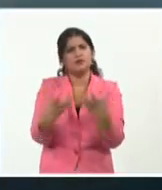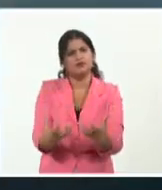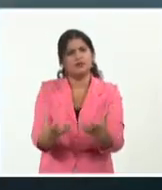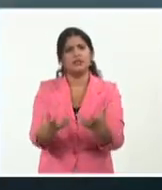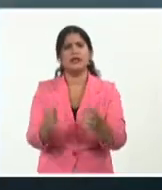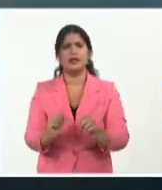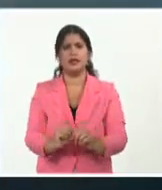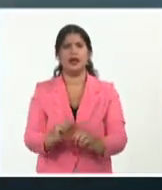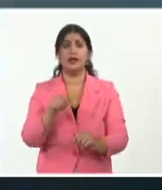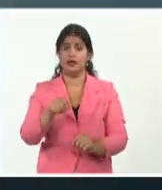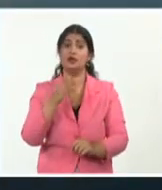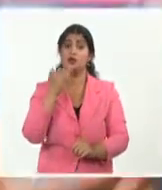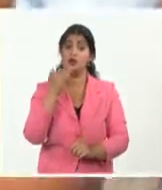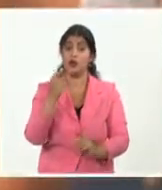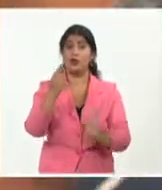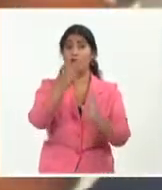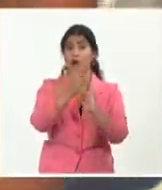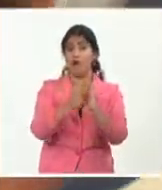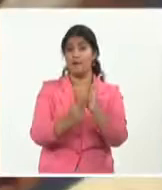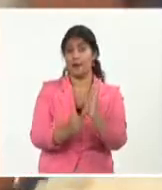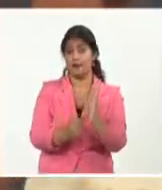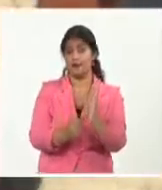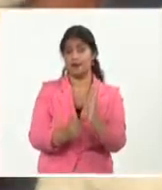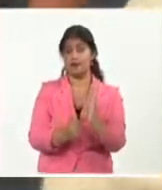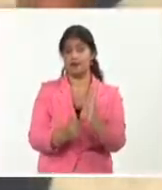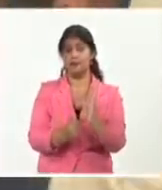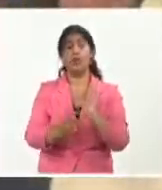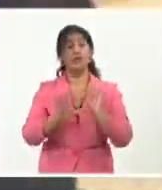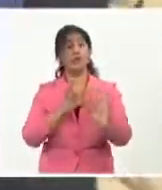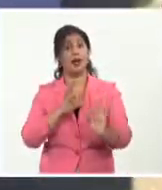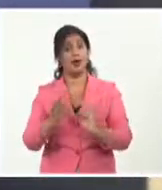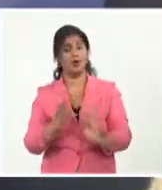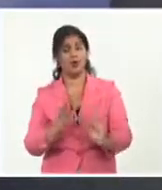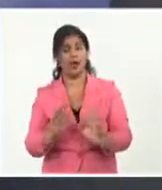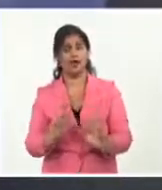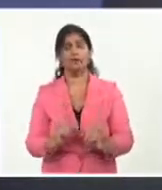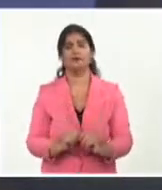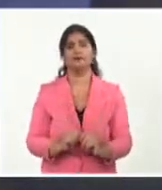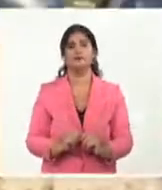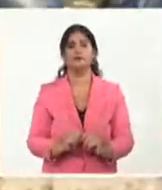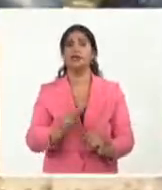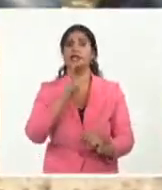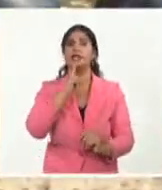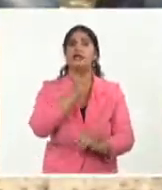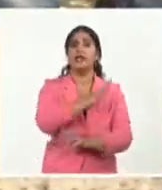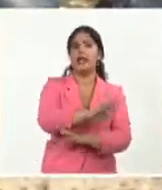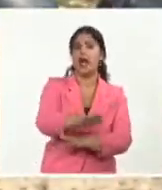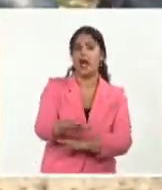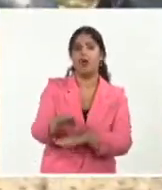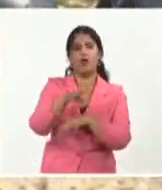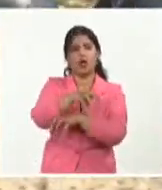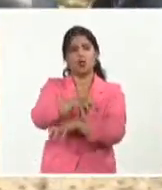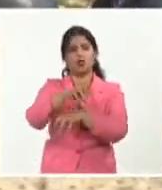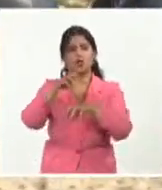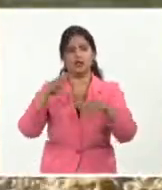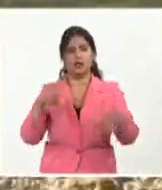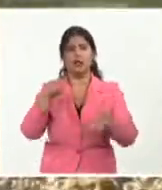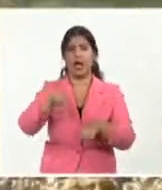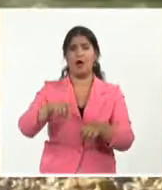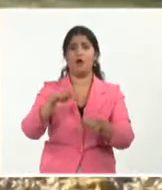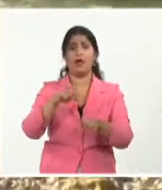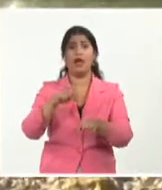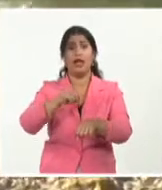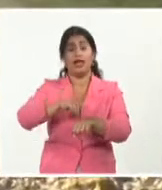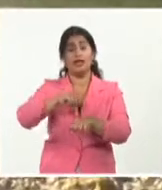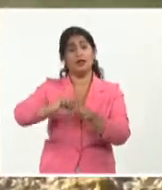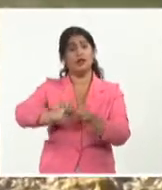aplicar mejor las medidas para prevenir los daños. Independientemente de los perjuicios que supone el cambio climático, también es